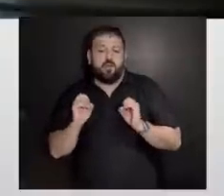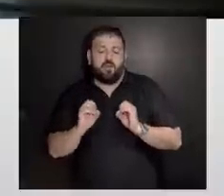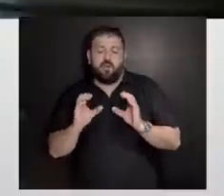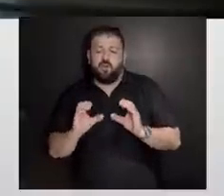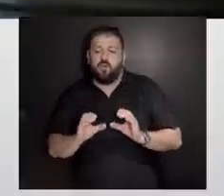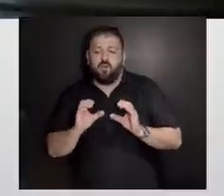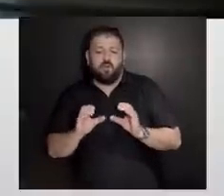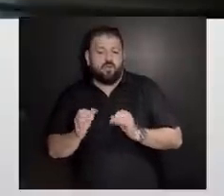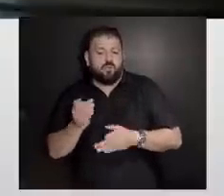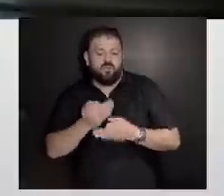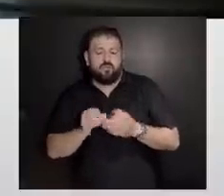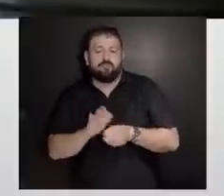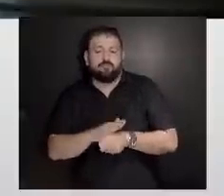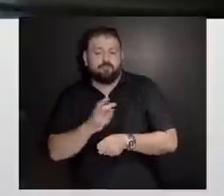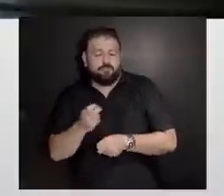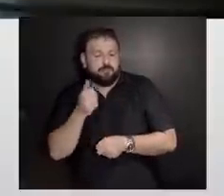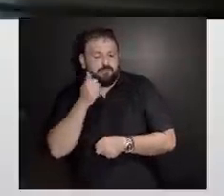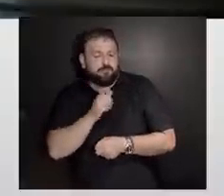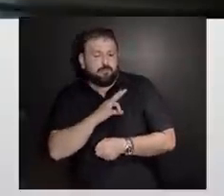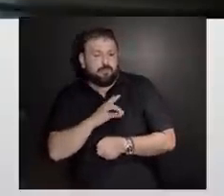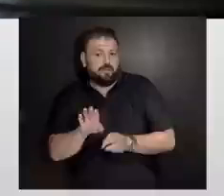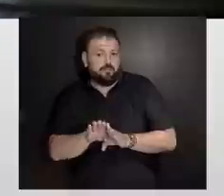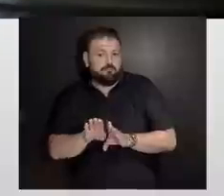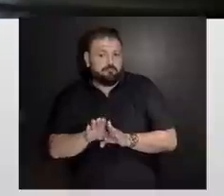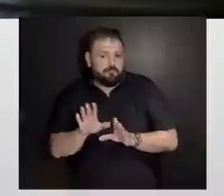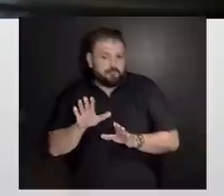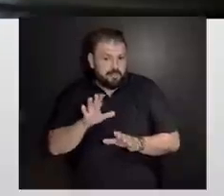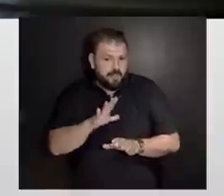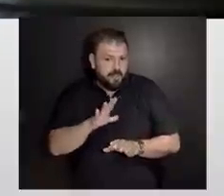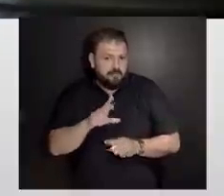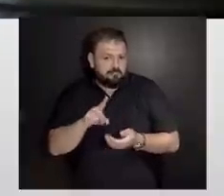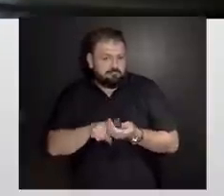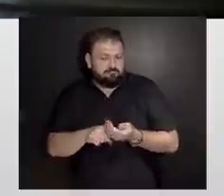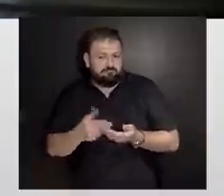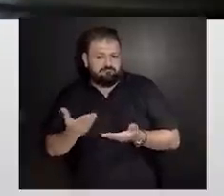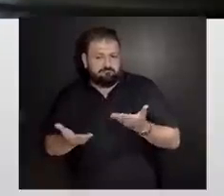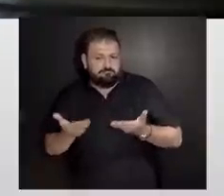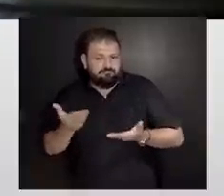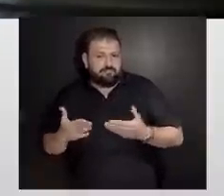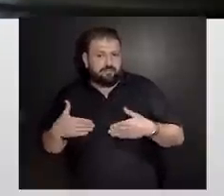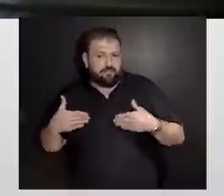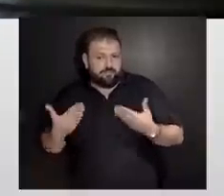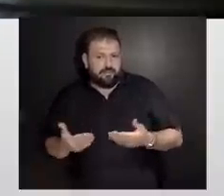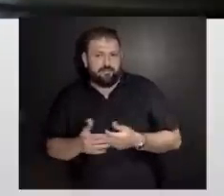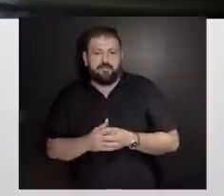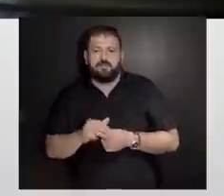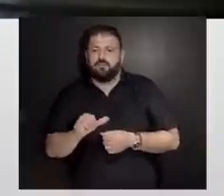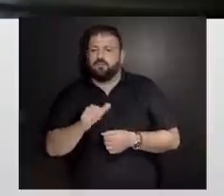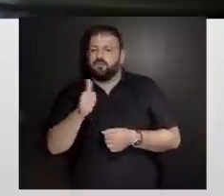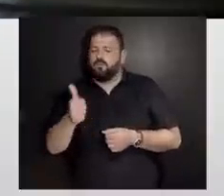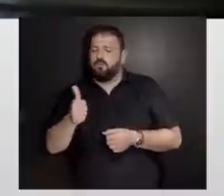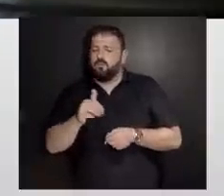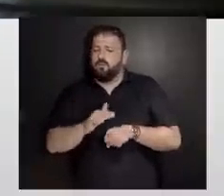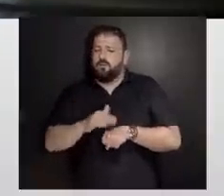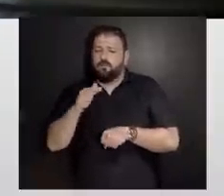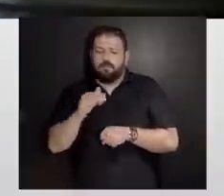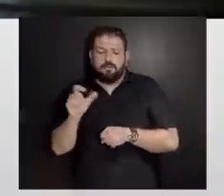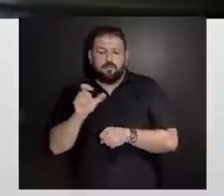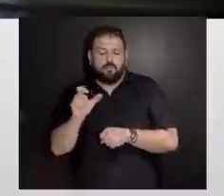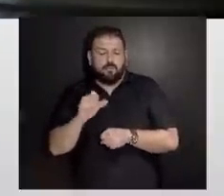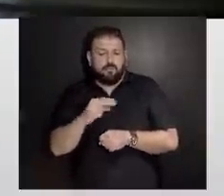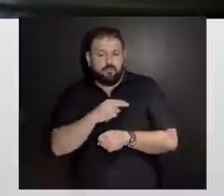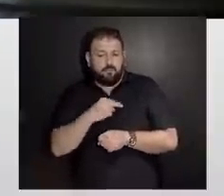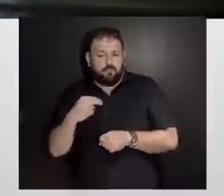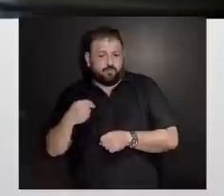glucosa, suele ser una medida confiable este valor. Otro diagnóstico, pues lo más común es también cuando nosotros